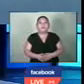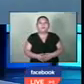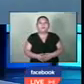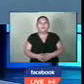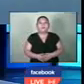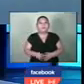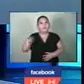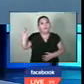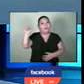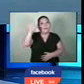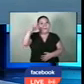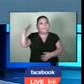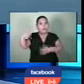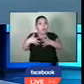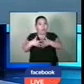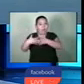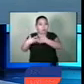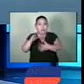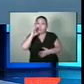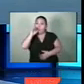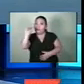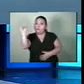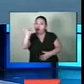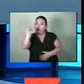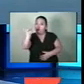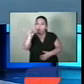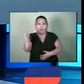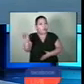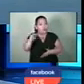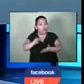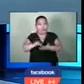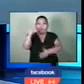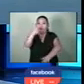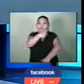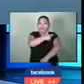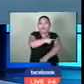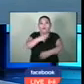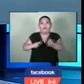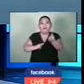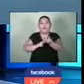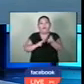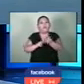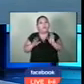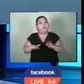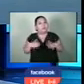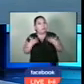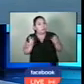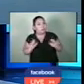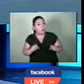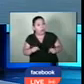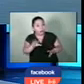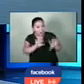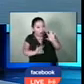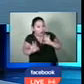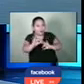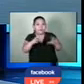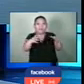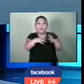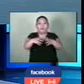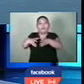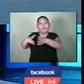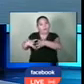Y en Estados Unidos se autorizó la aplicación de una dosis de refuerzo de la vacuna contra el COVID-19 para determinado sector de la